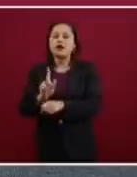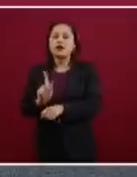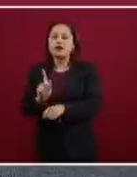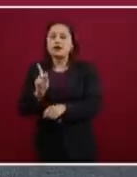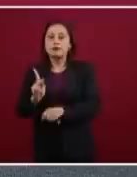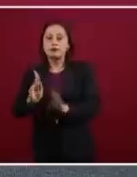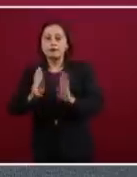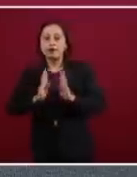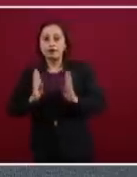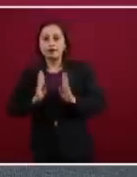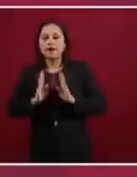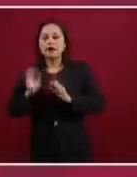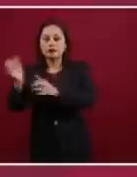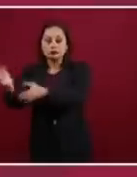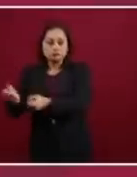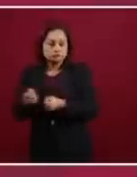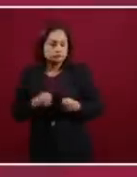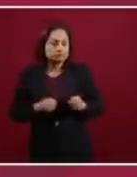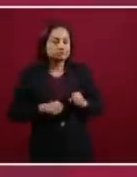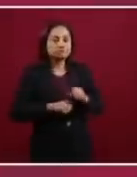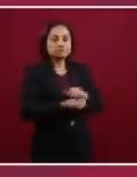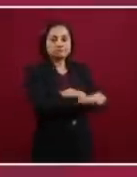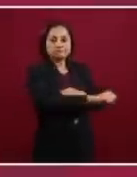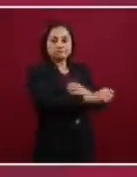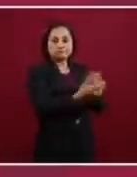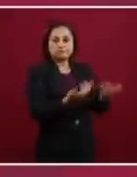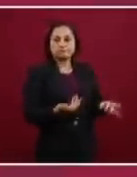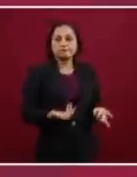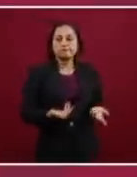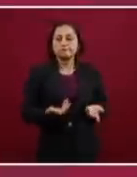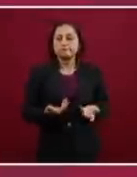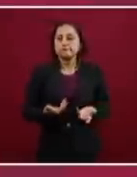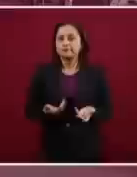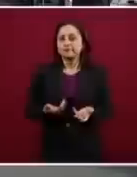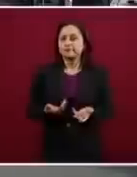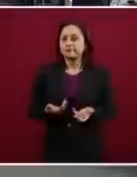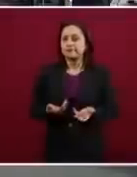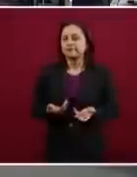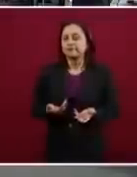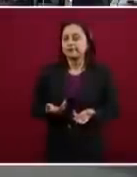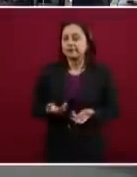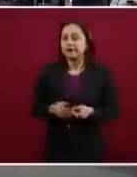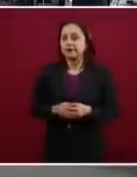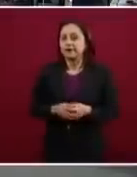no no no no no no este vamos a ver si entonces